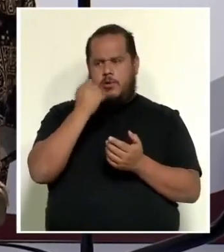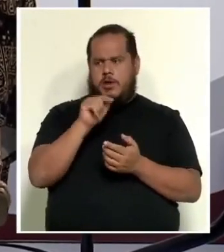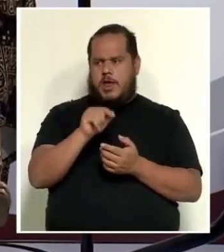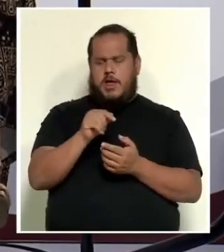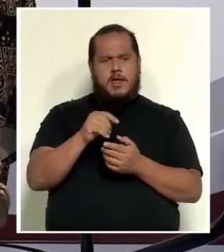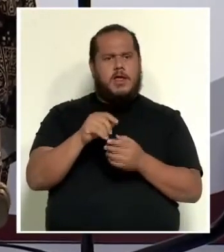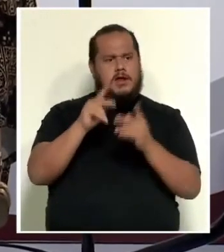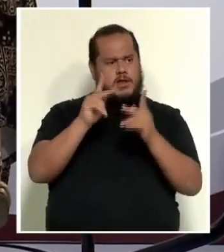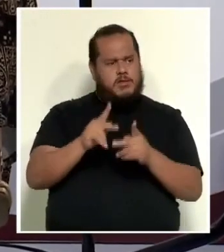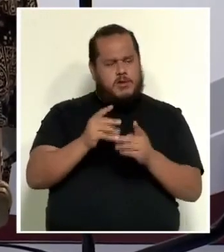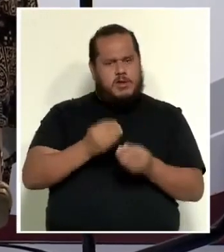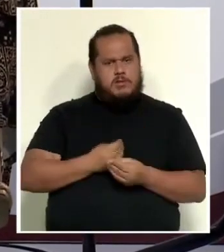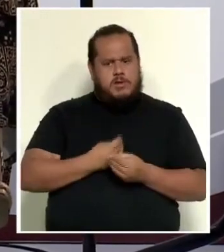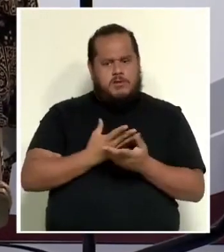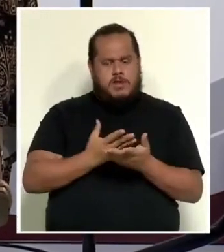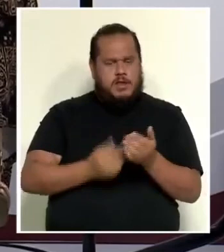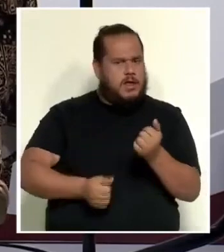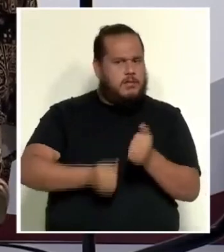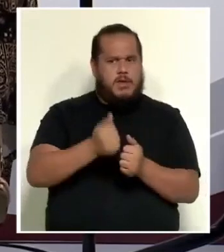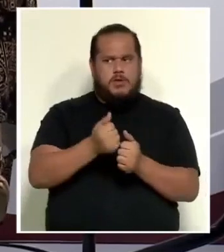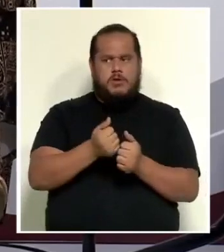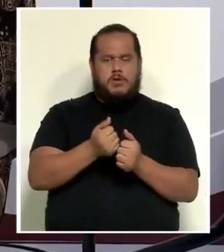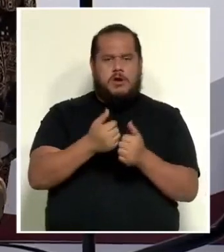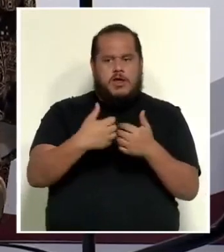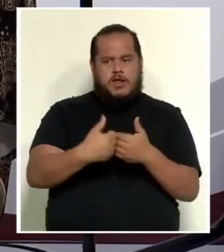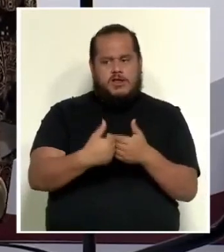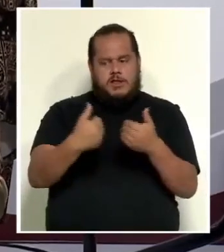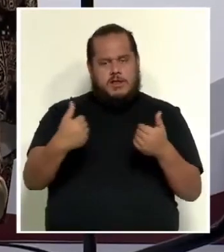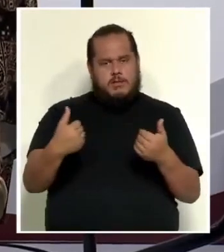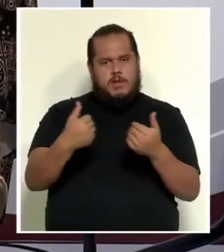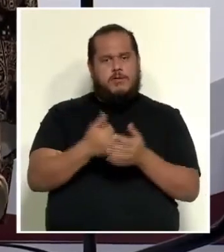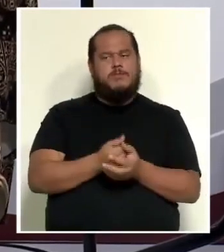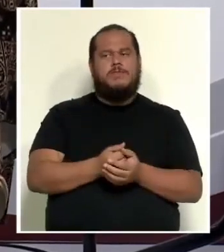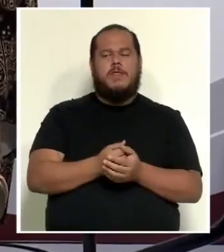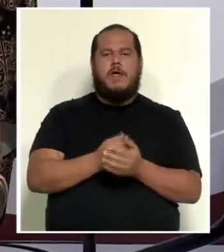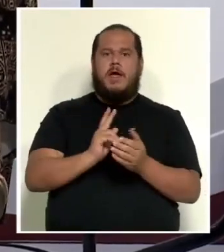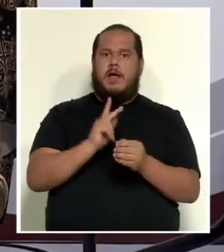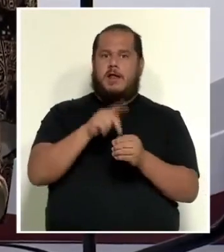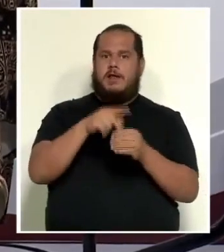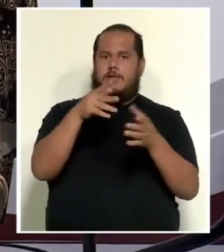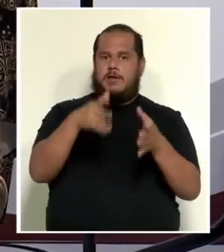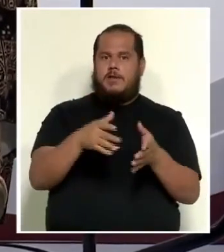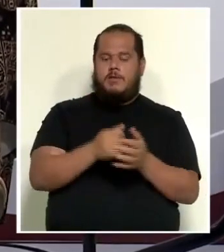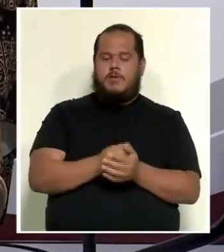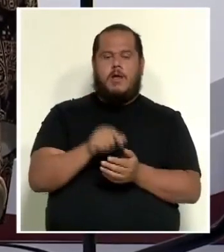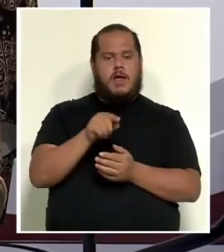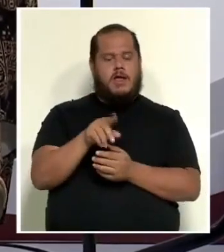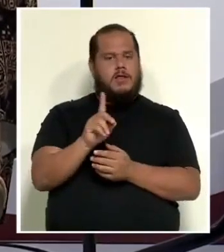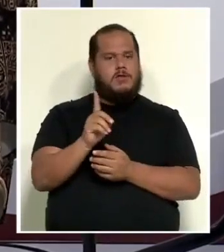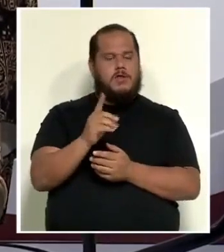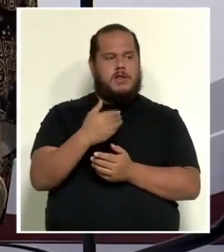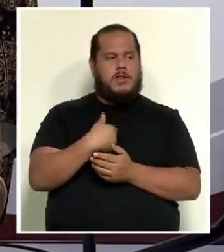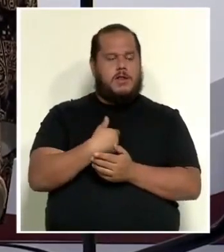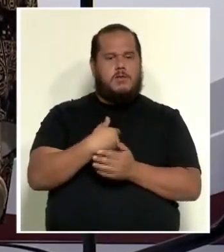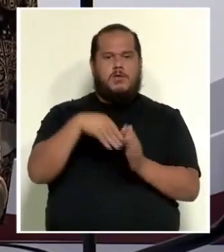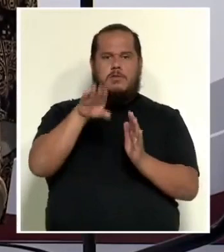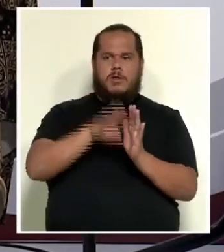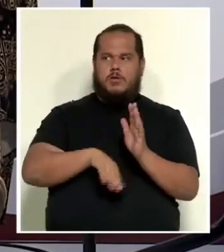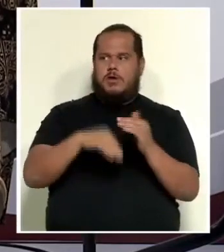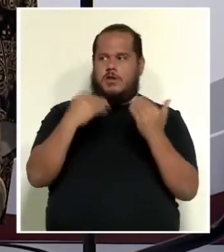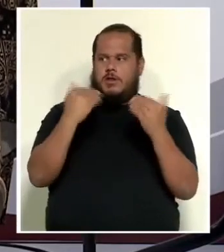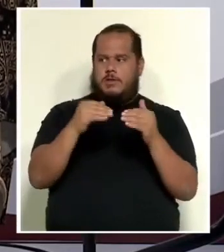gente manifiesta, digamos, mayor desapego a la participación es donde hay menores